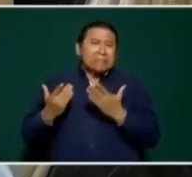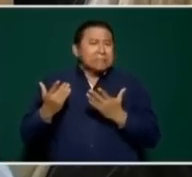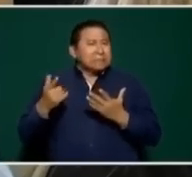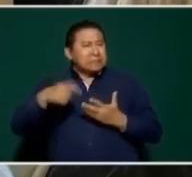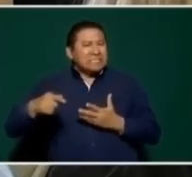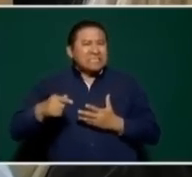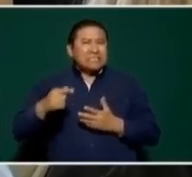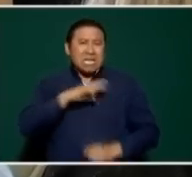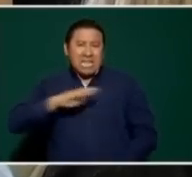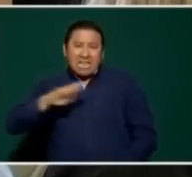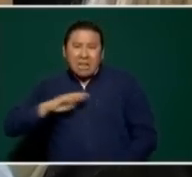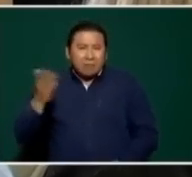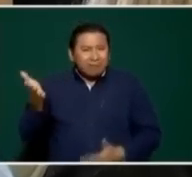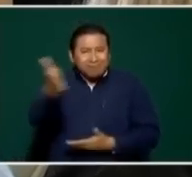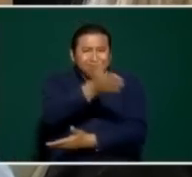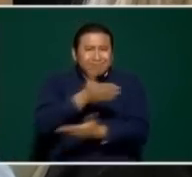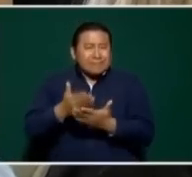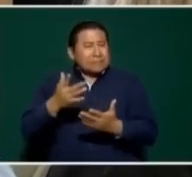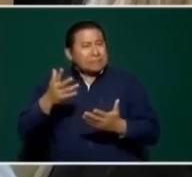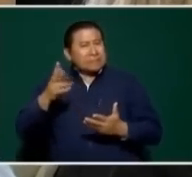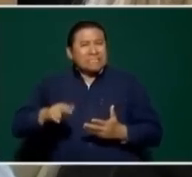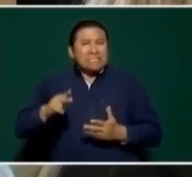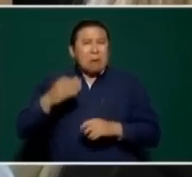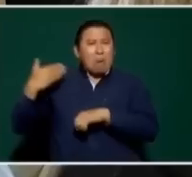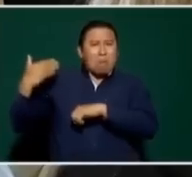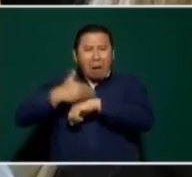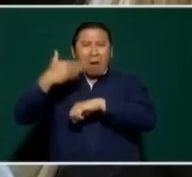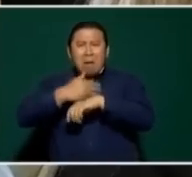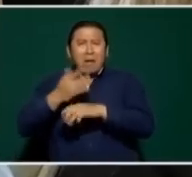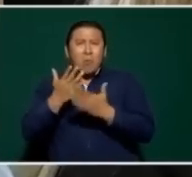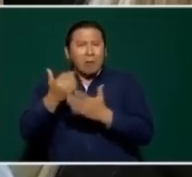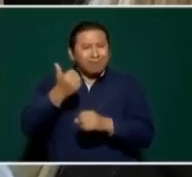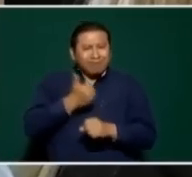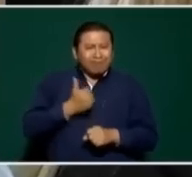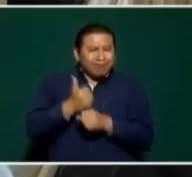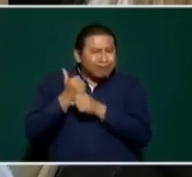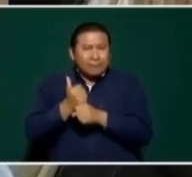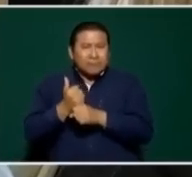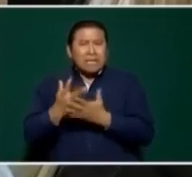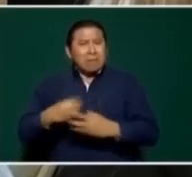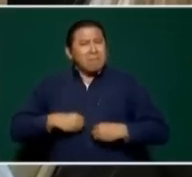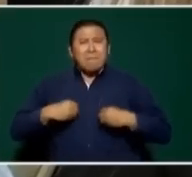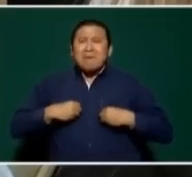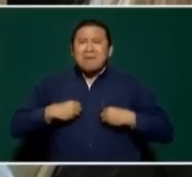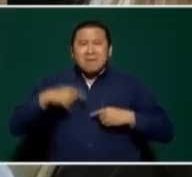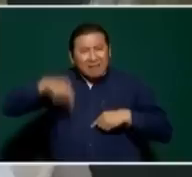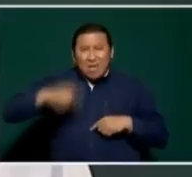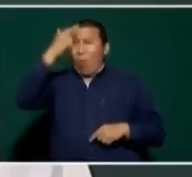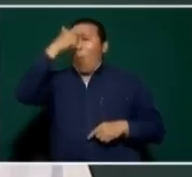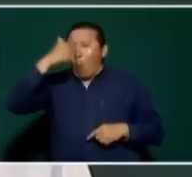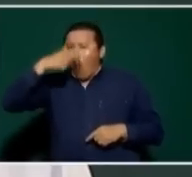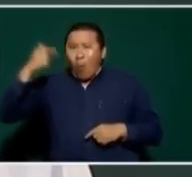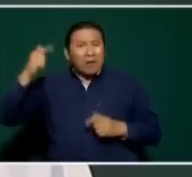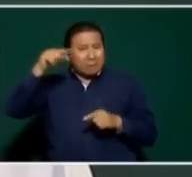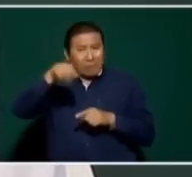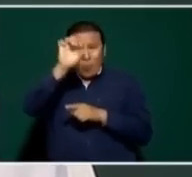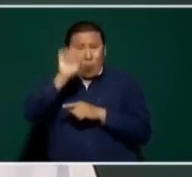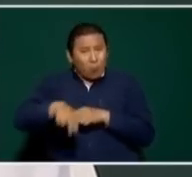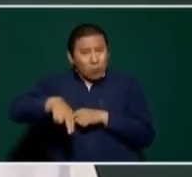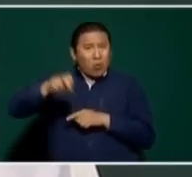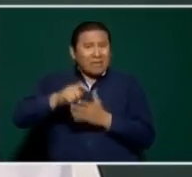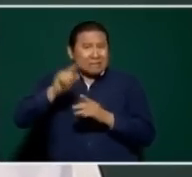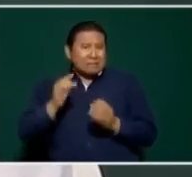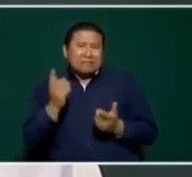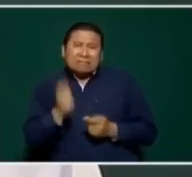industria restaurantera está realmente castigada. No se está reduciendo la vida nocturna en Quintana Roo, en la zona norte.